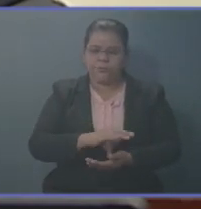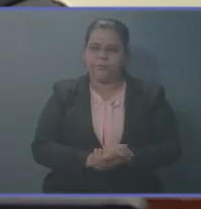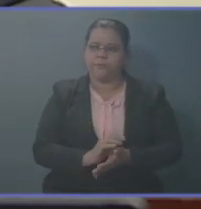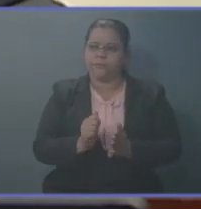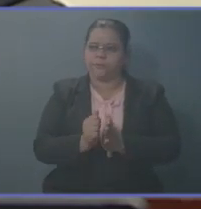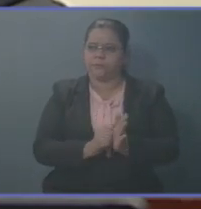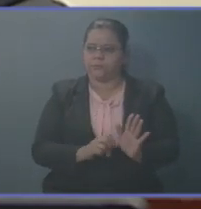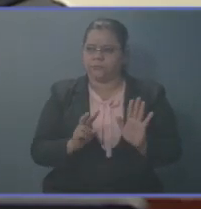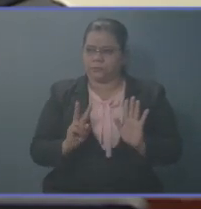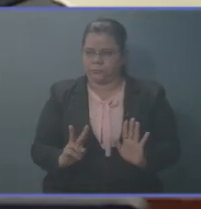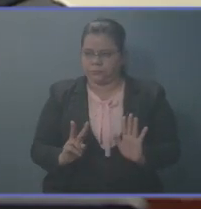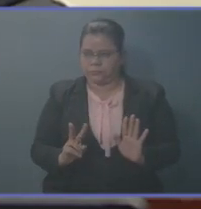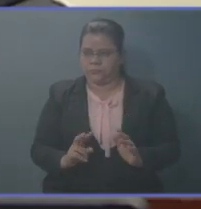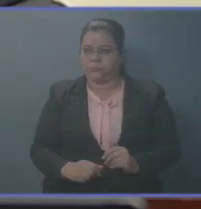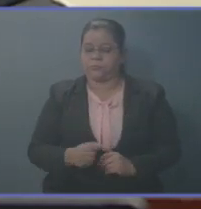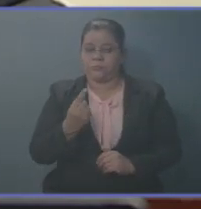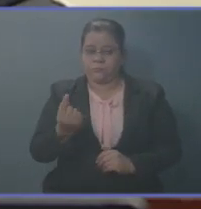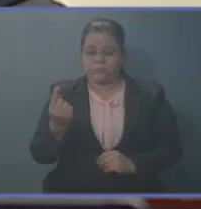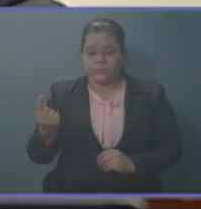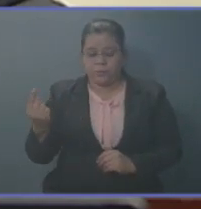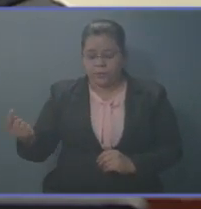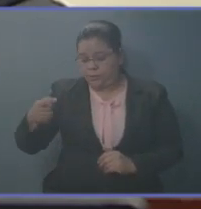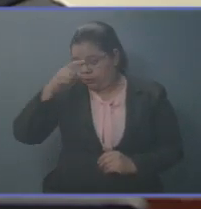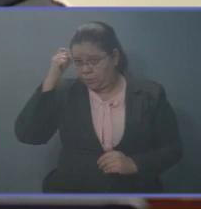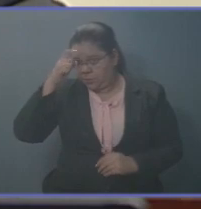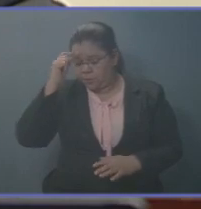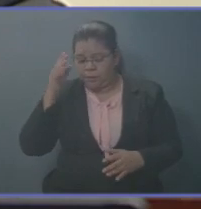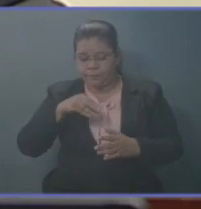Artículo 7. Los funcionarios y empleados